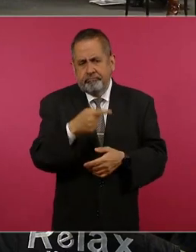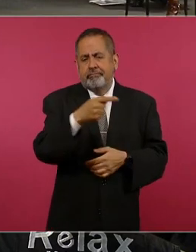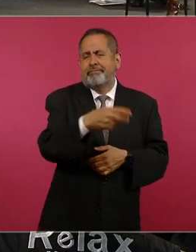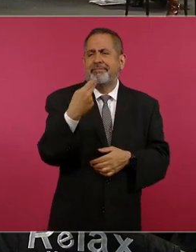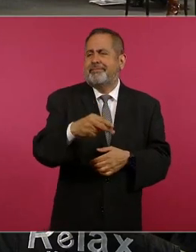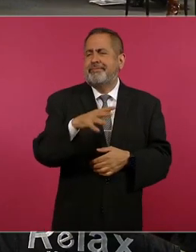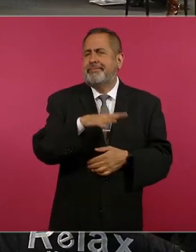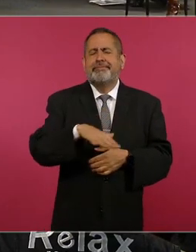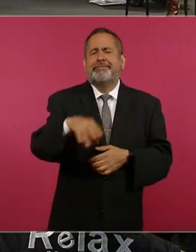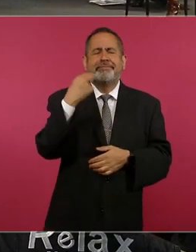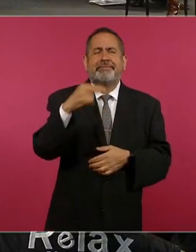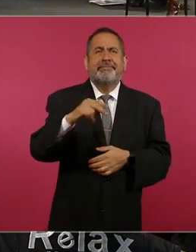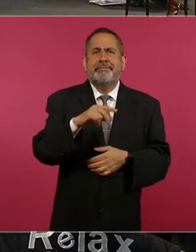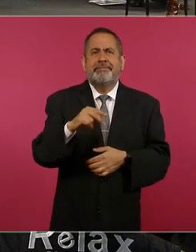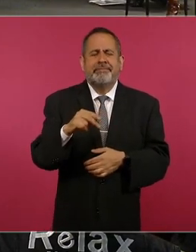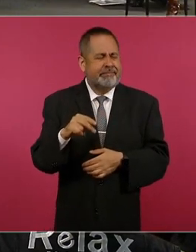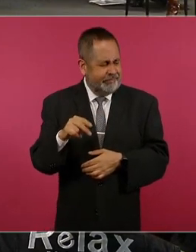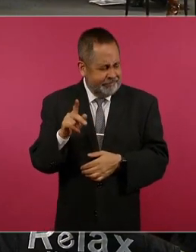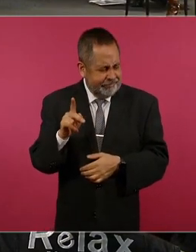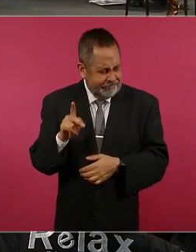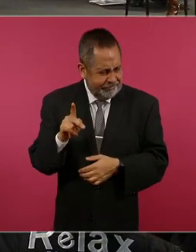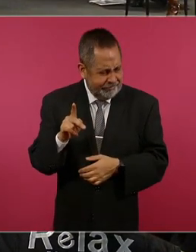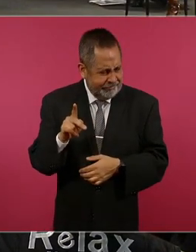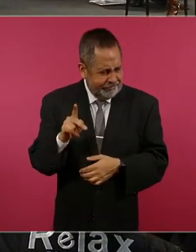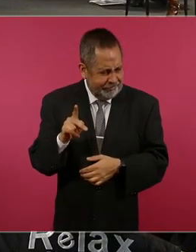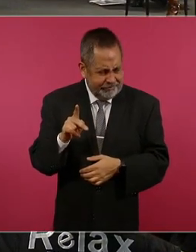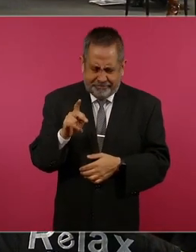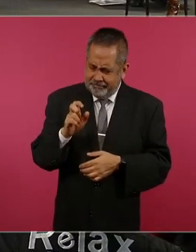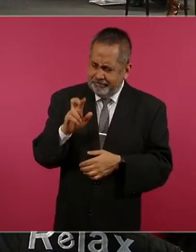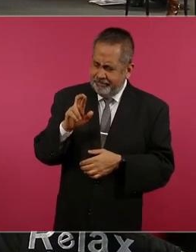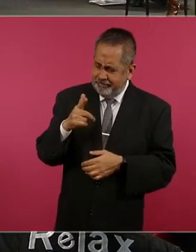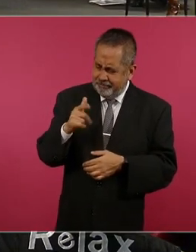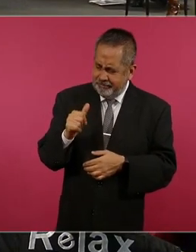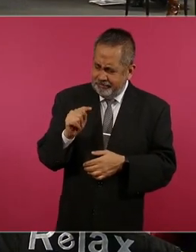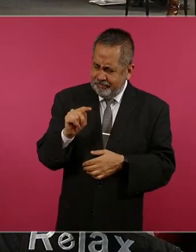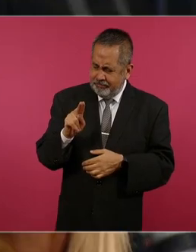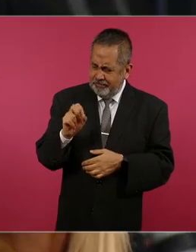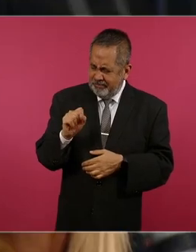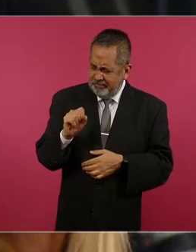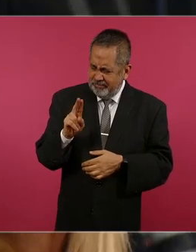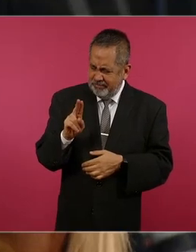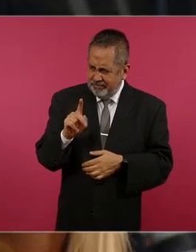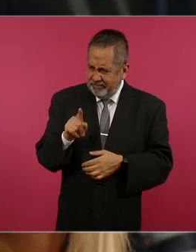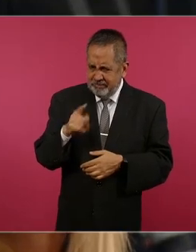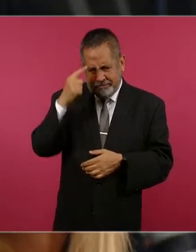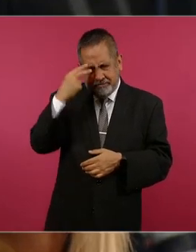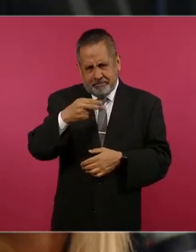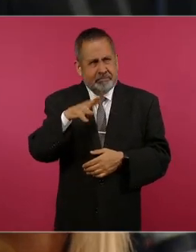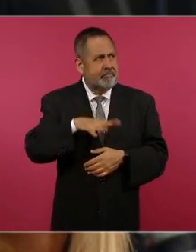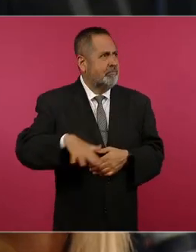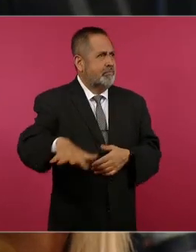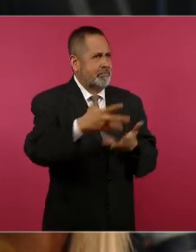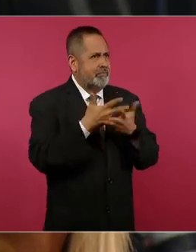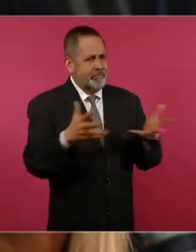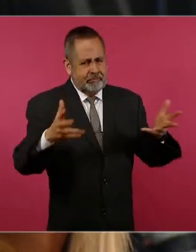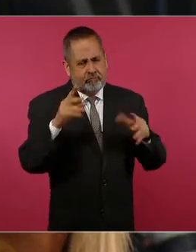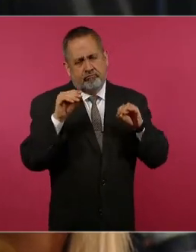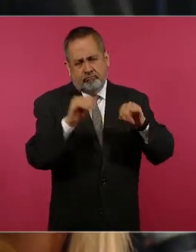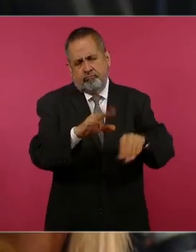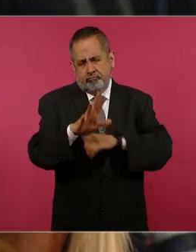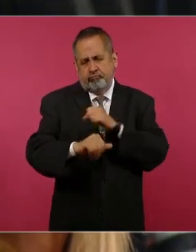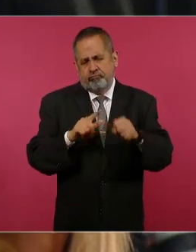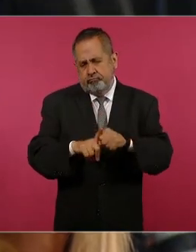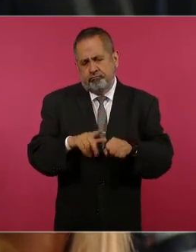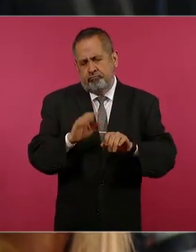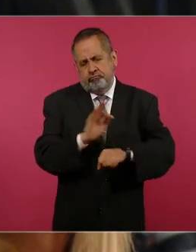Pergatusú, así se llama el albergue, y preguntarle por qué han